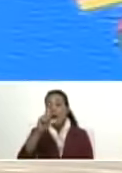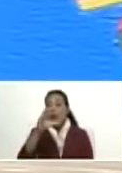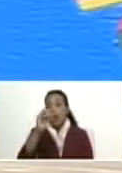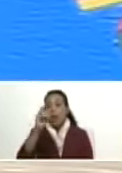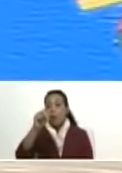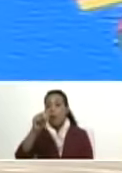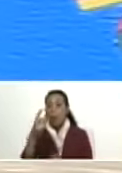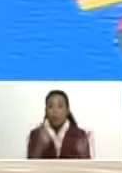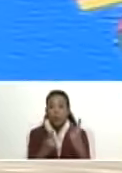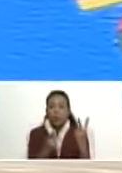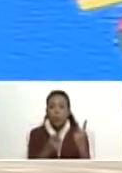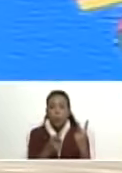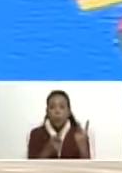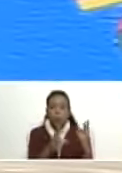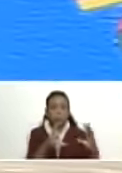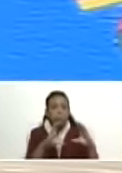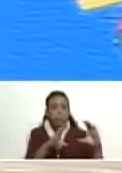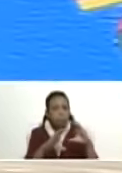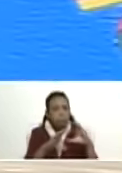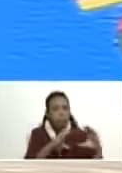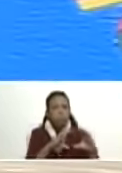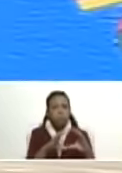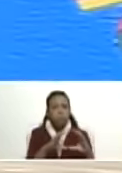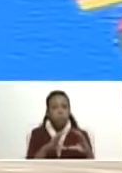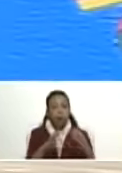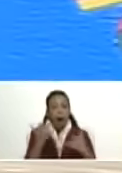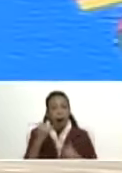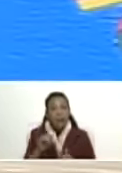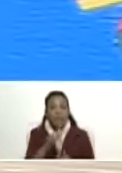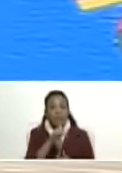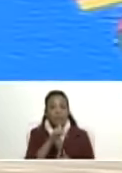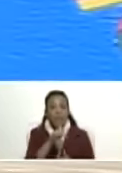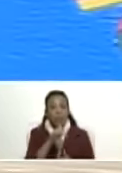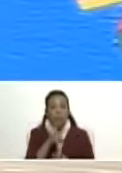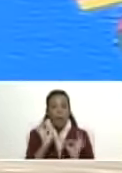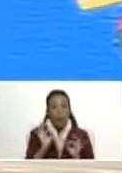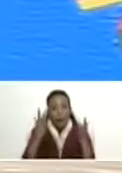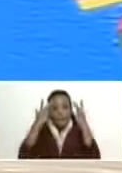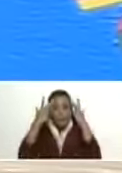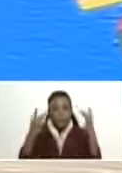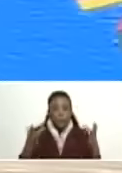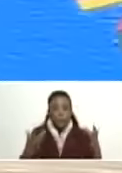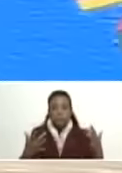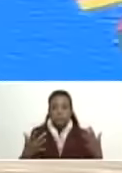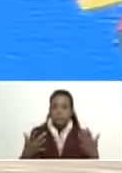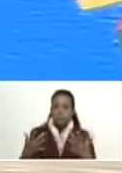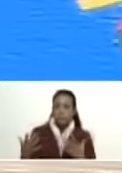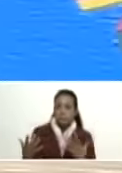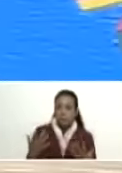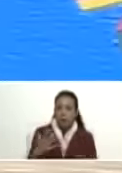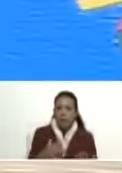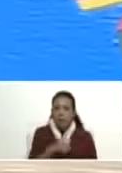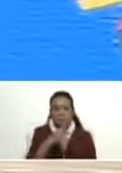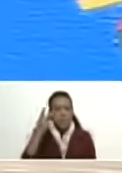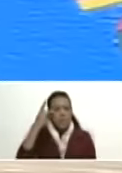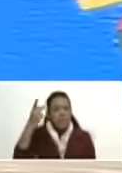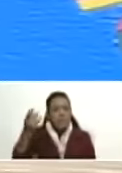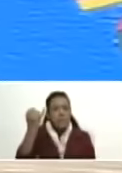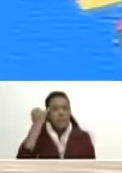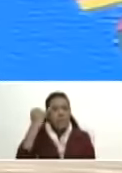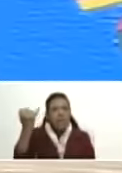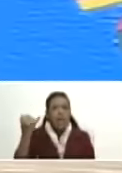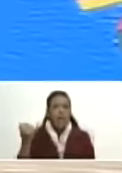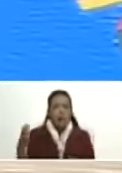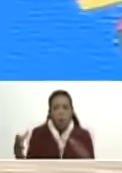Se dieron reuniones intensas y en Venezuela había corrientes, saben los especialistas, había diversas corrientes. Había